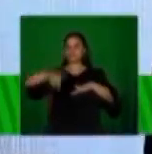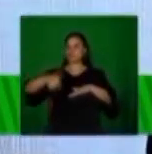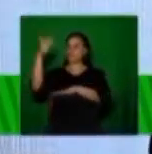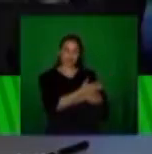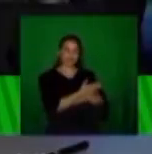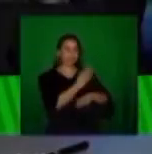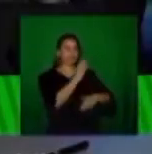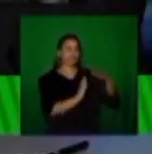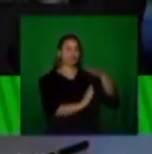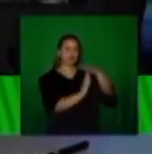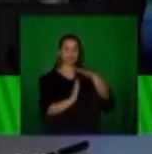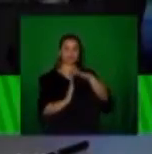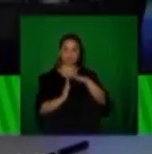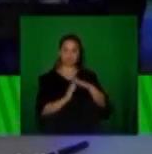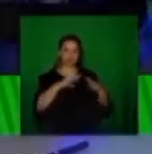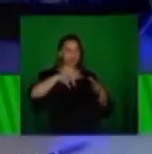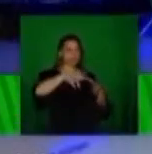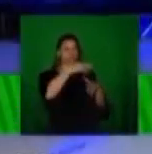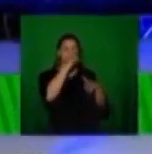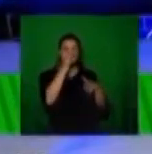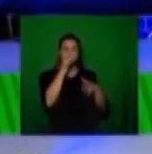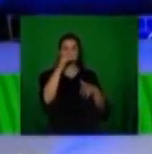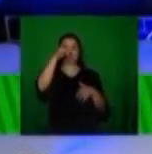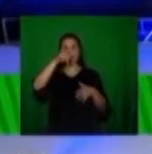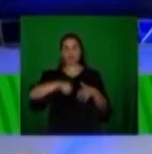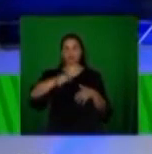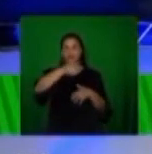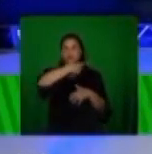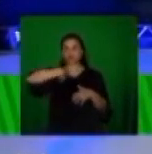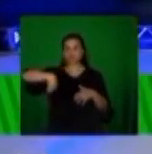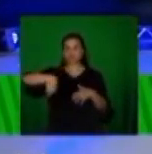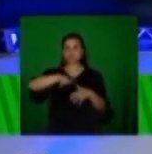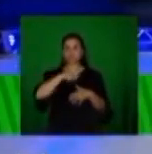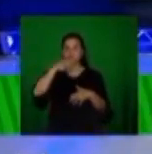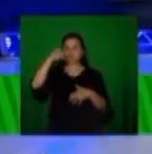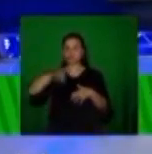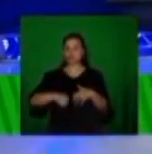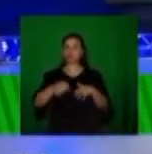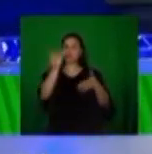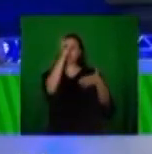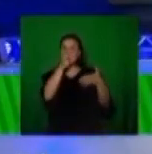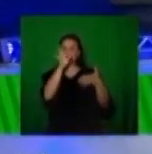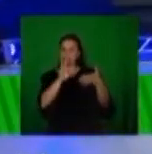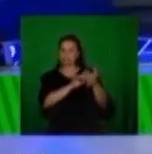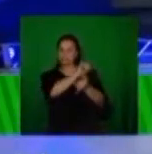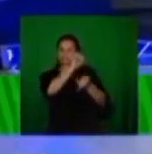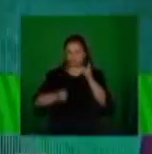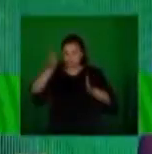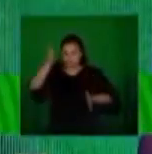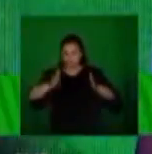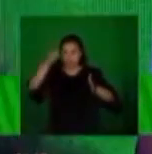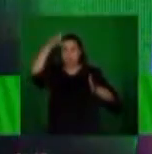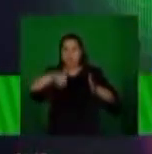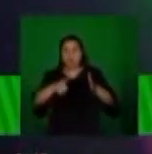la relevancia es indiscutible, ¿no? Para la vida democrática, creo que muestra también la maduración del sistema